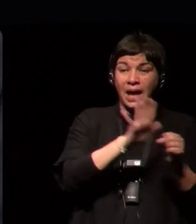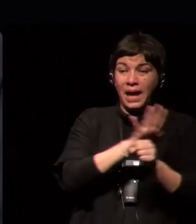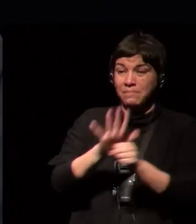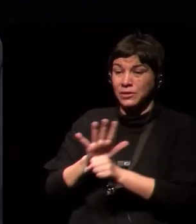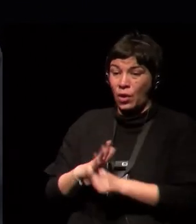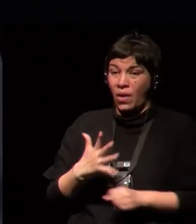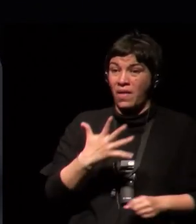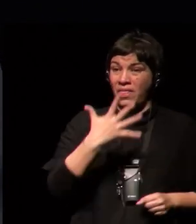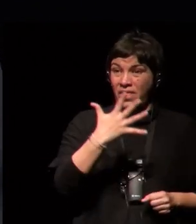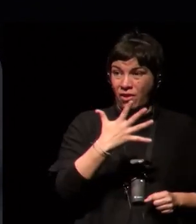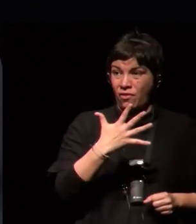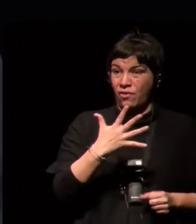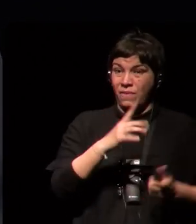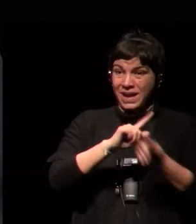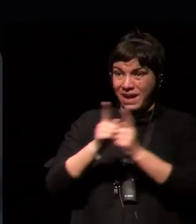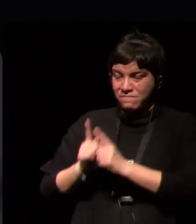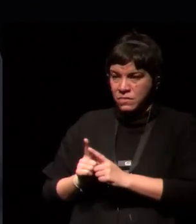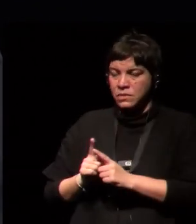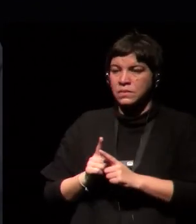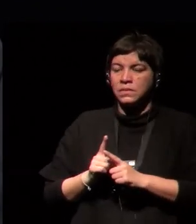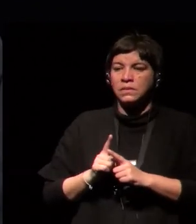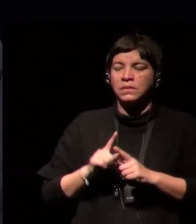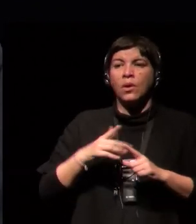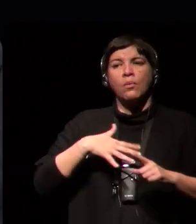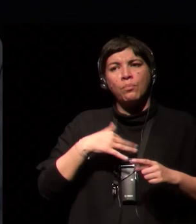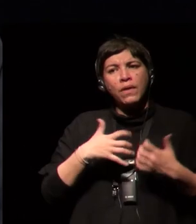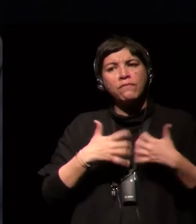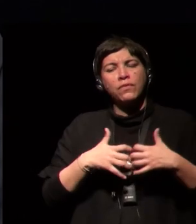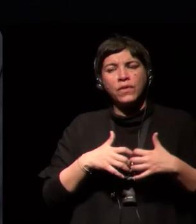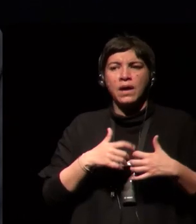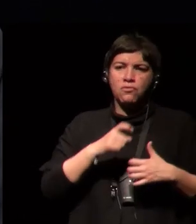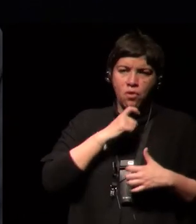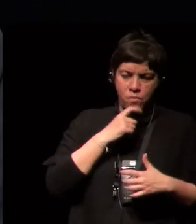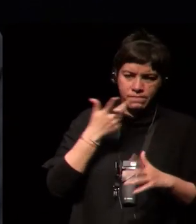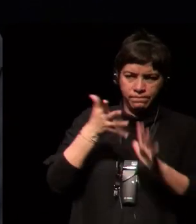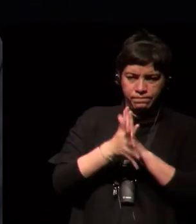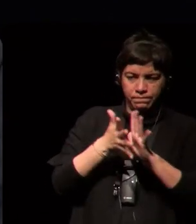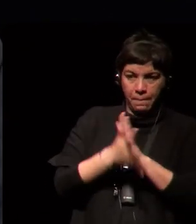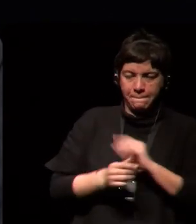podía funcionar de la siguiente manera. A nivel individual,